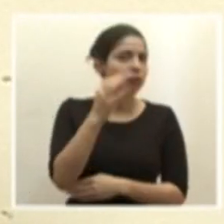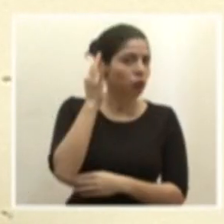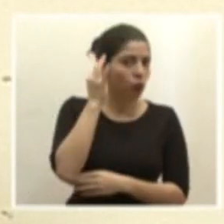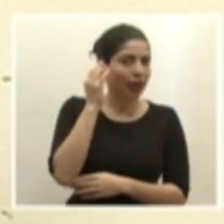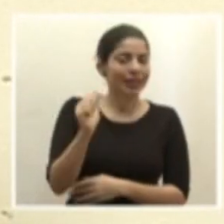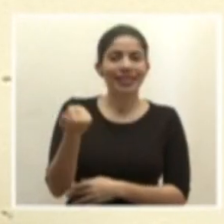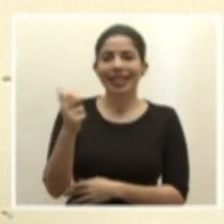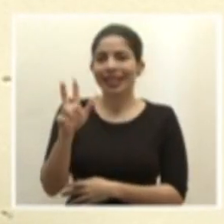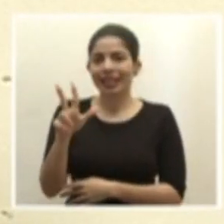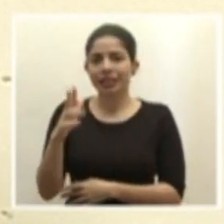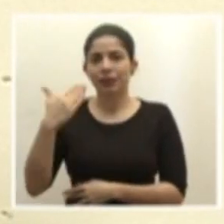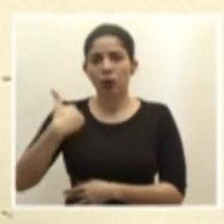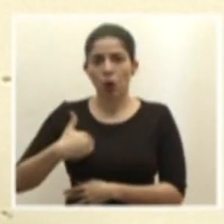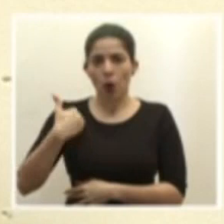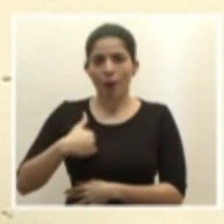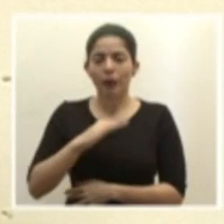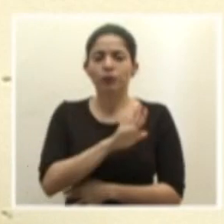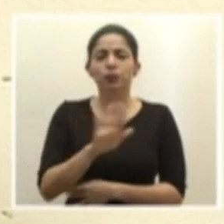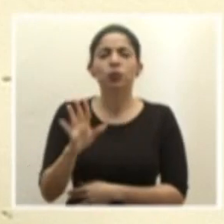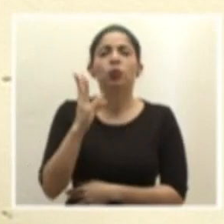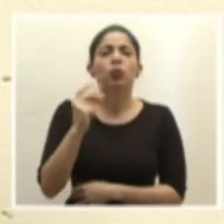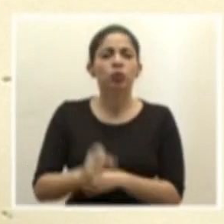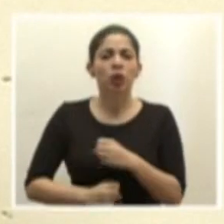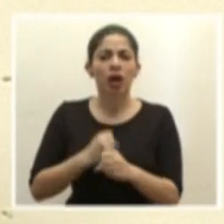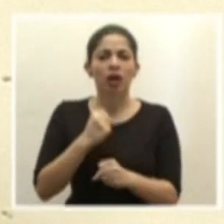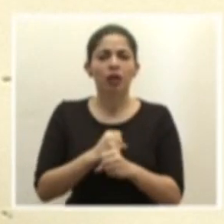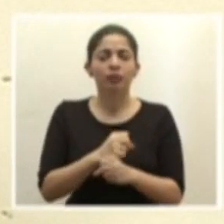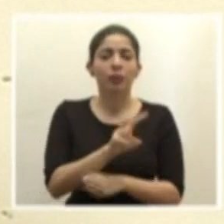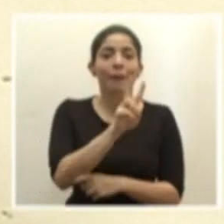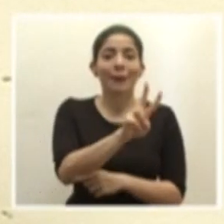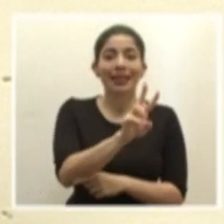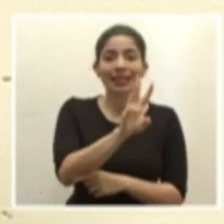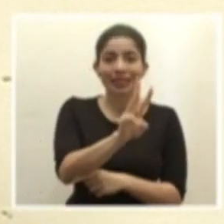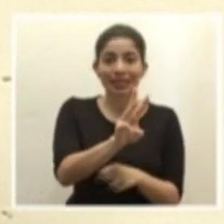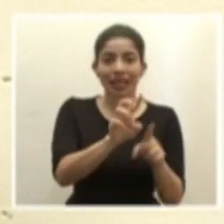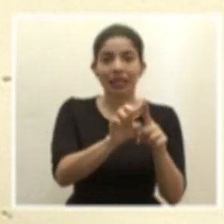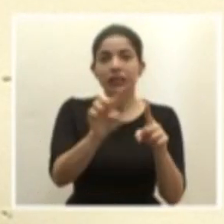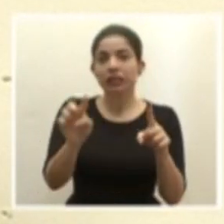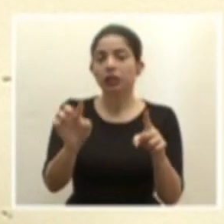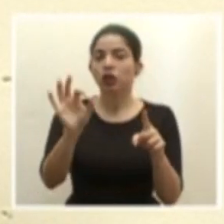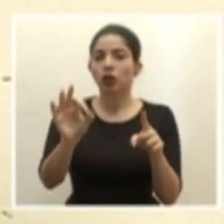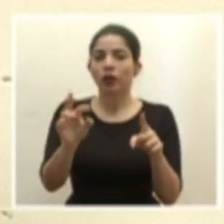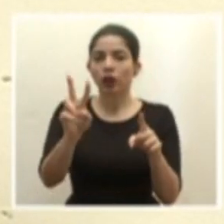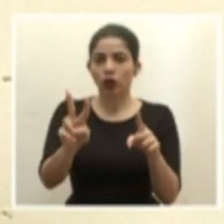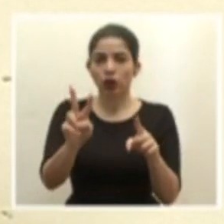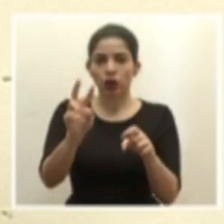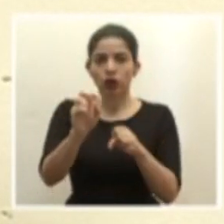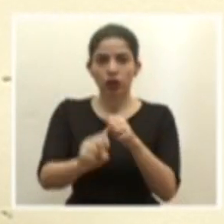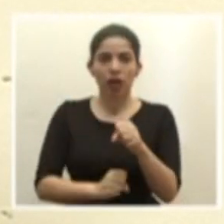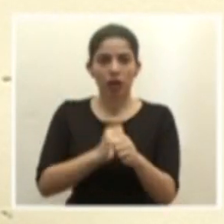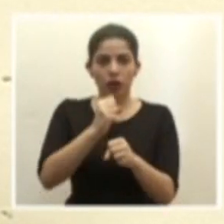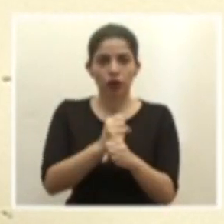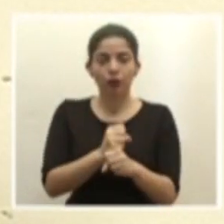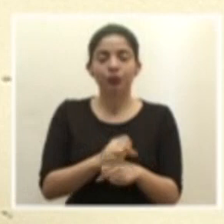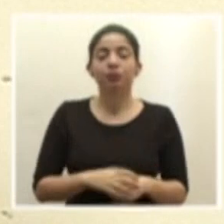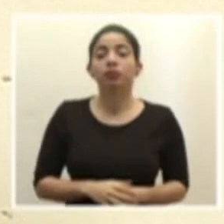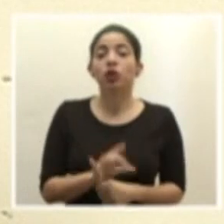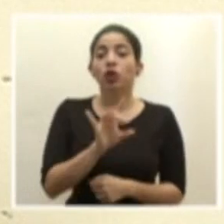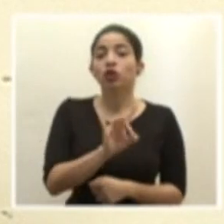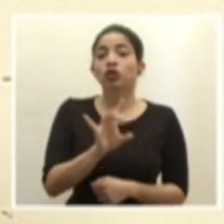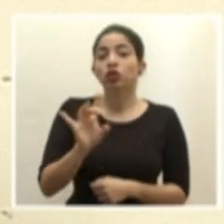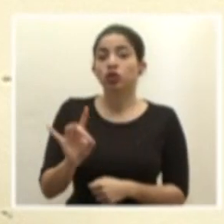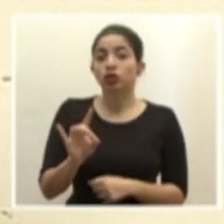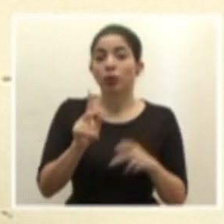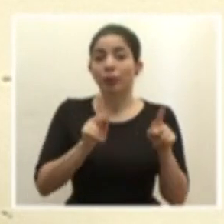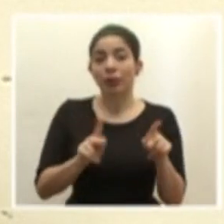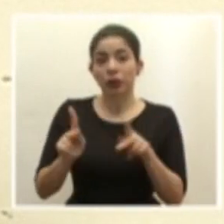mujeres y 13 hombres. El rango de edad va desde los 26 hasta los 92 años. 88